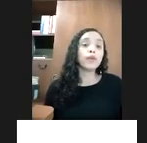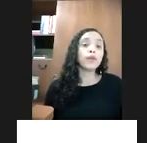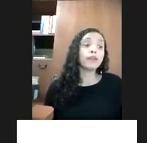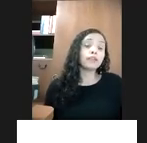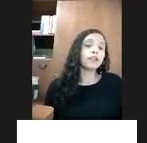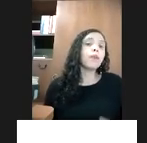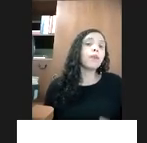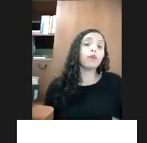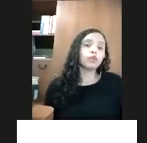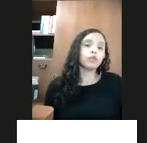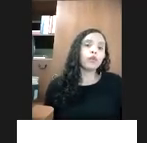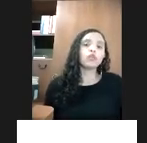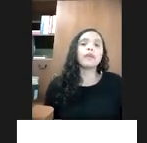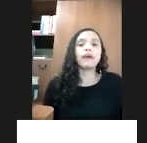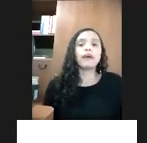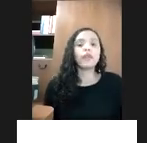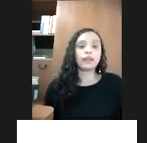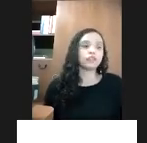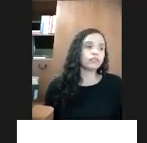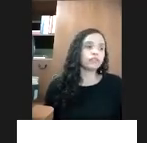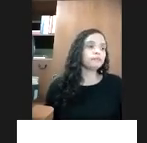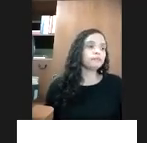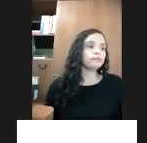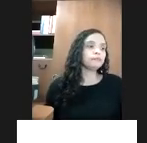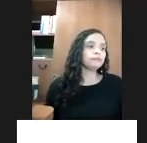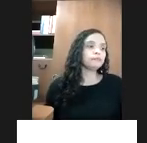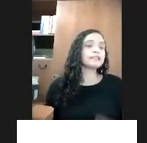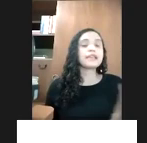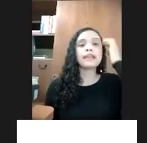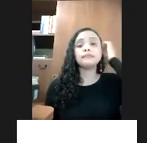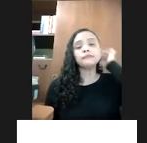poder adquirirlos producto de sus mermados ingresos. Siguiente, ya.